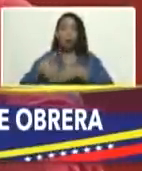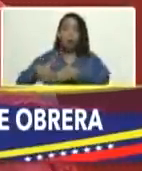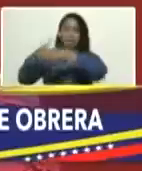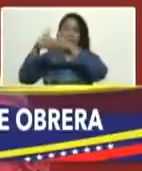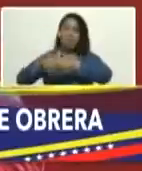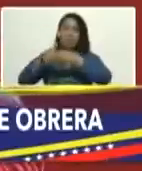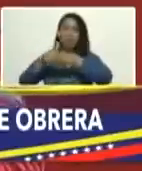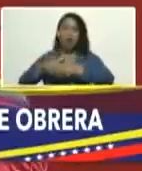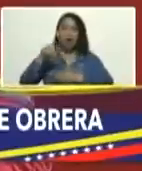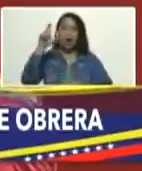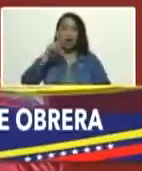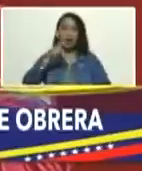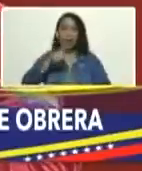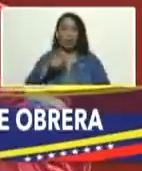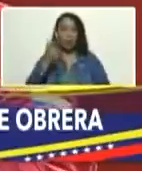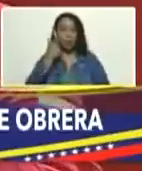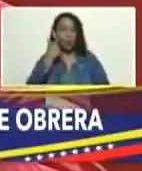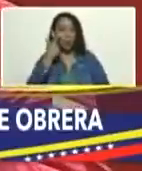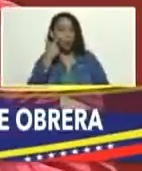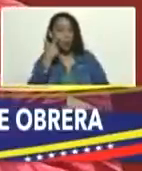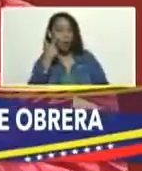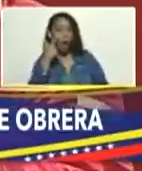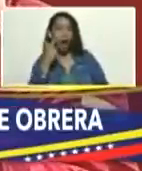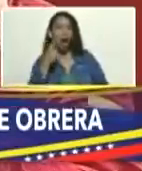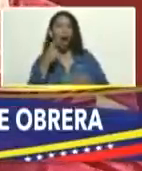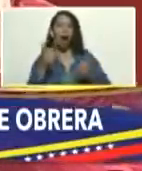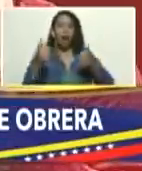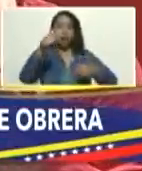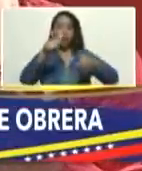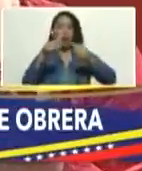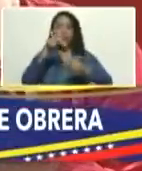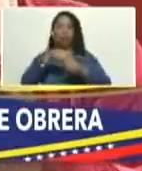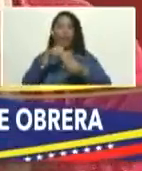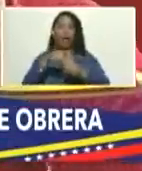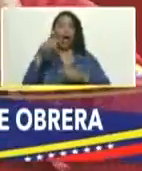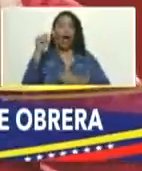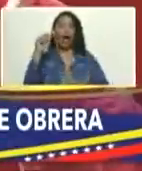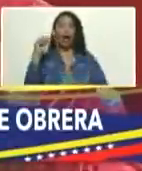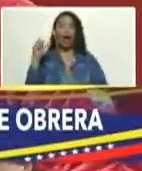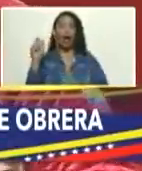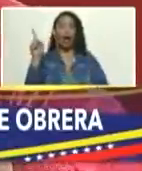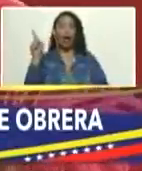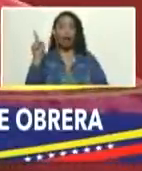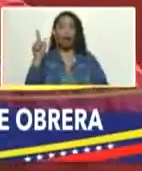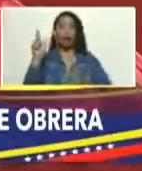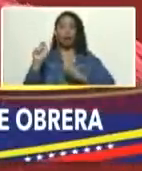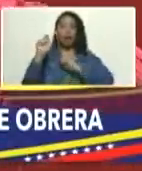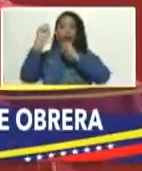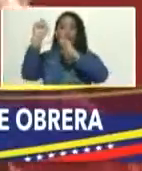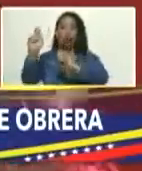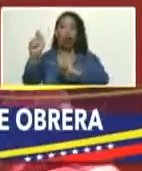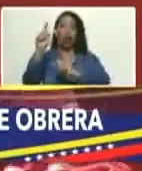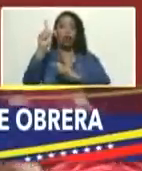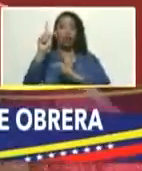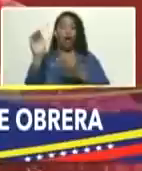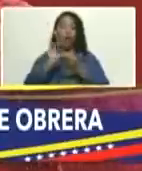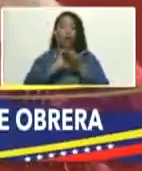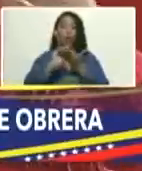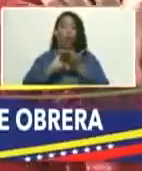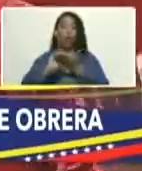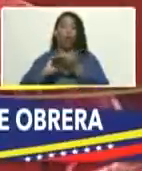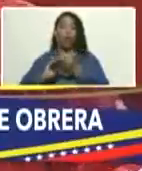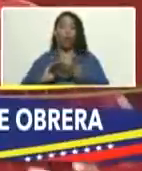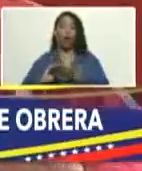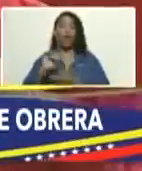la necesidad primaria del complejo petroquímico Ana María Campo. Él le entregó a través de unas resoluciones